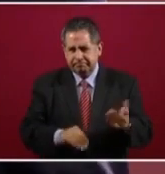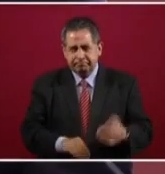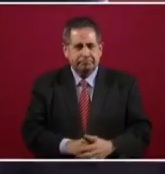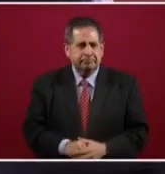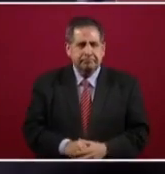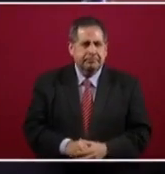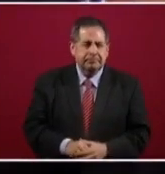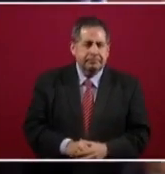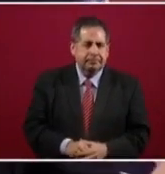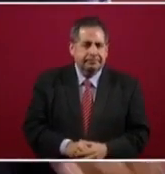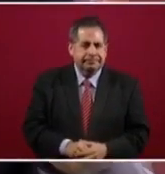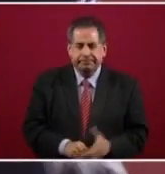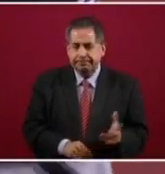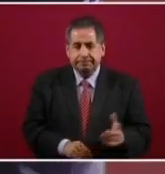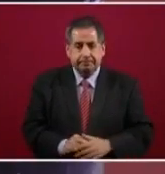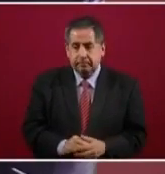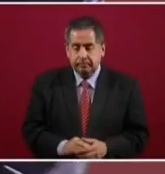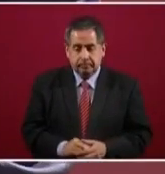Llegaron,